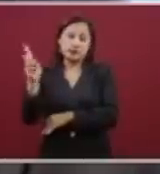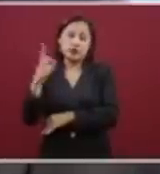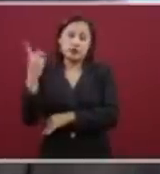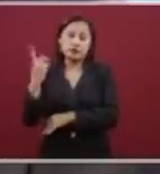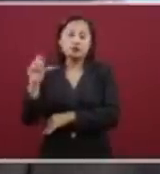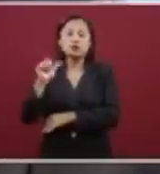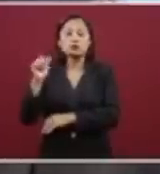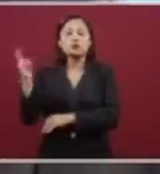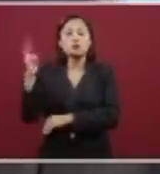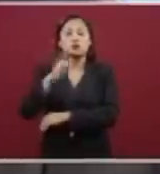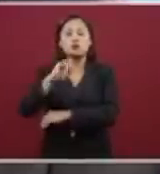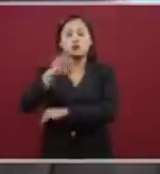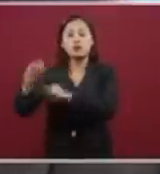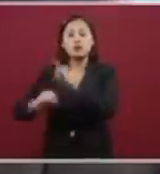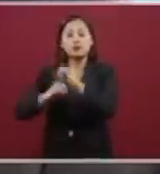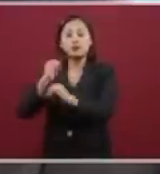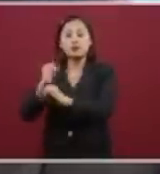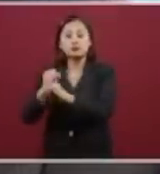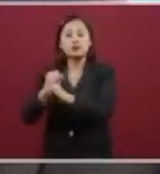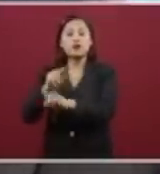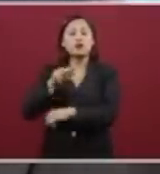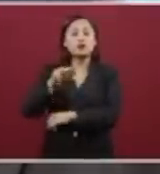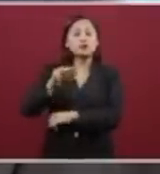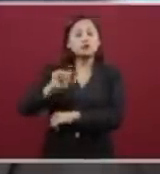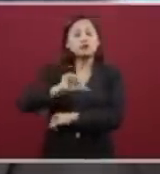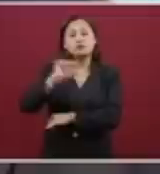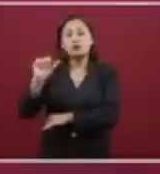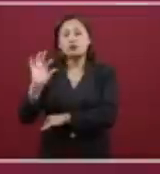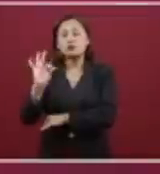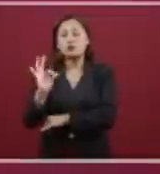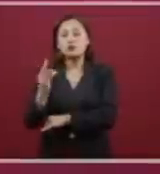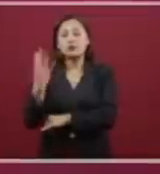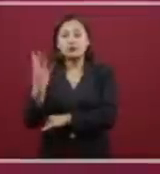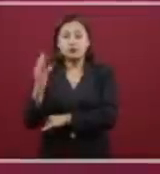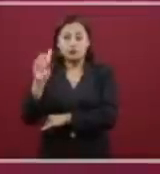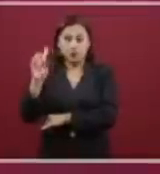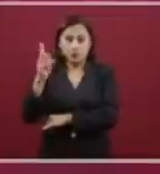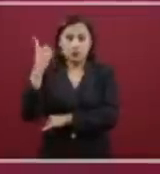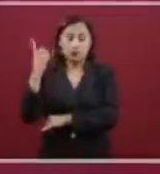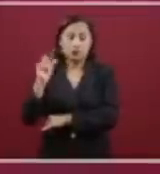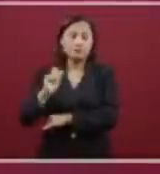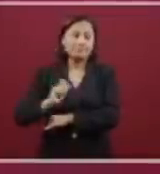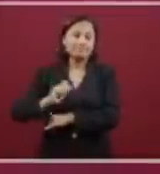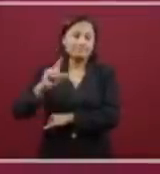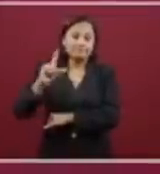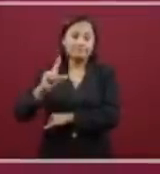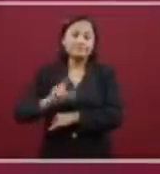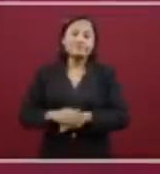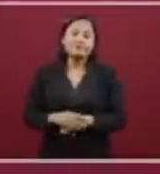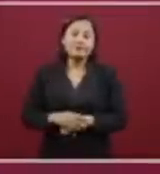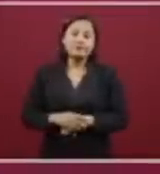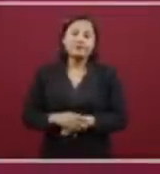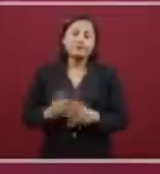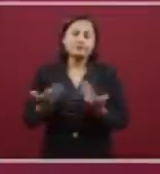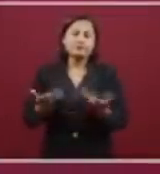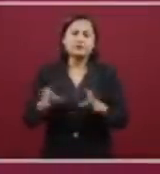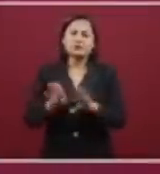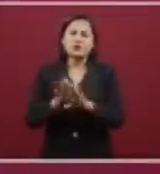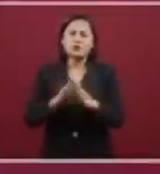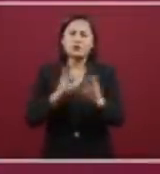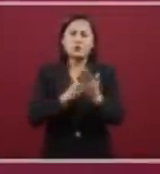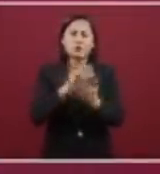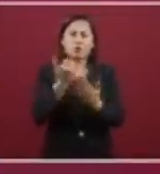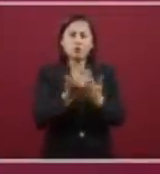vuelos internacionales de 18 a 44 dólares el hecho de no disponer de antemano de un proyecto